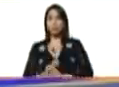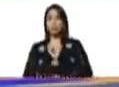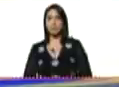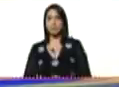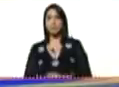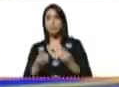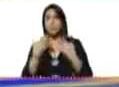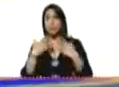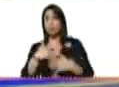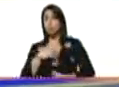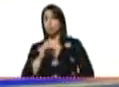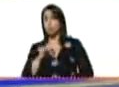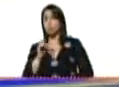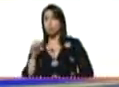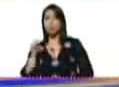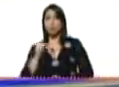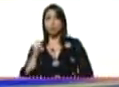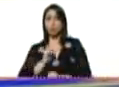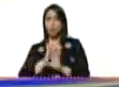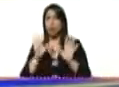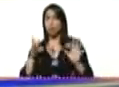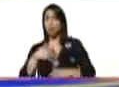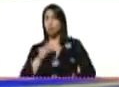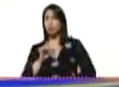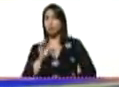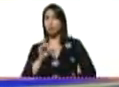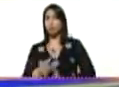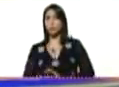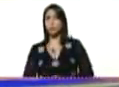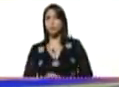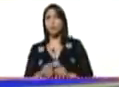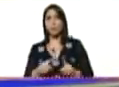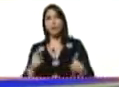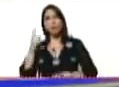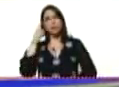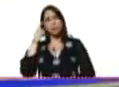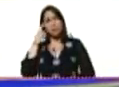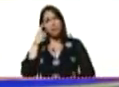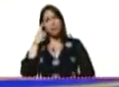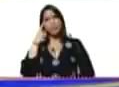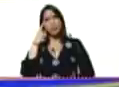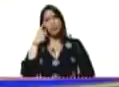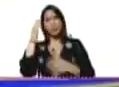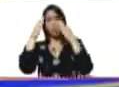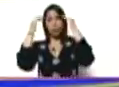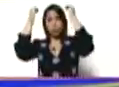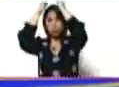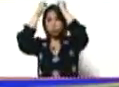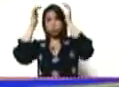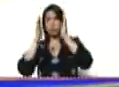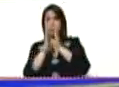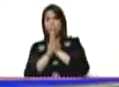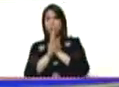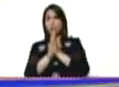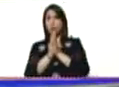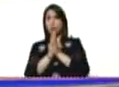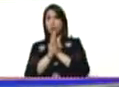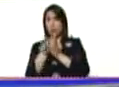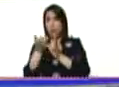Bueno, sufrimos, claro que sufrimos. Pero sabíamos que José Gregorio estaba a tu lado.